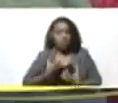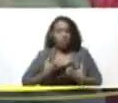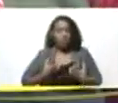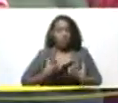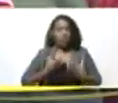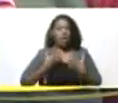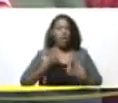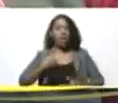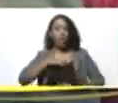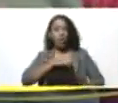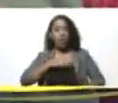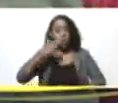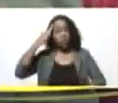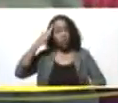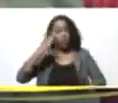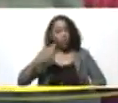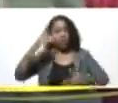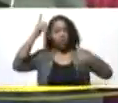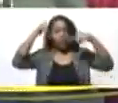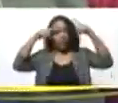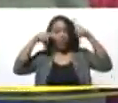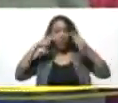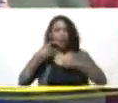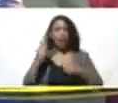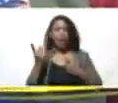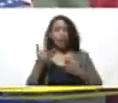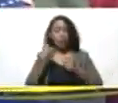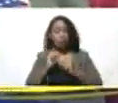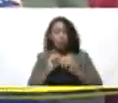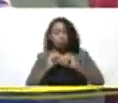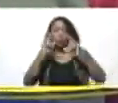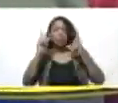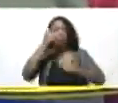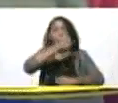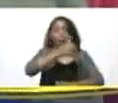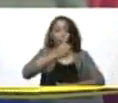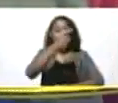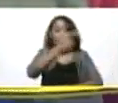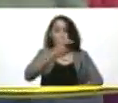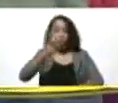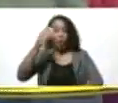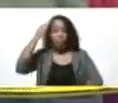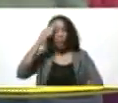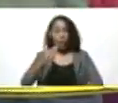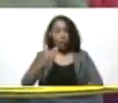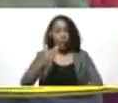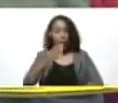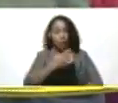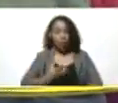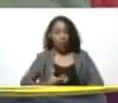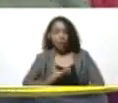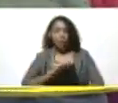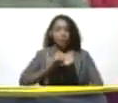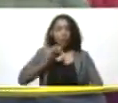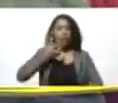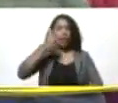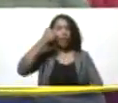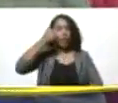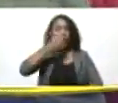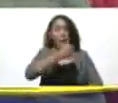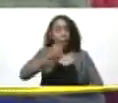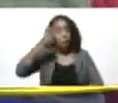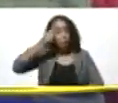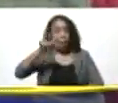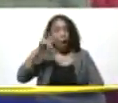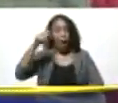llamarada de nuestro comandante Hugo Chávez que se despertó en el alma de cada soldado, de cada hombre, de cada pueblo